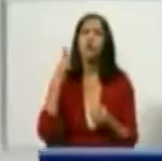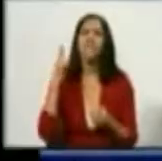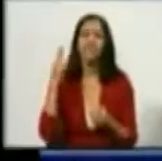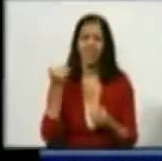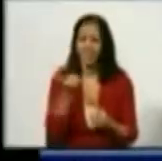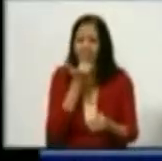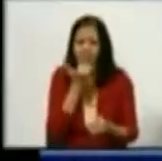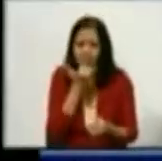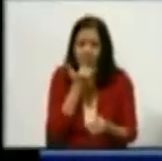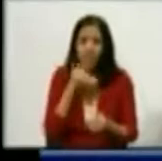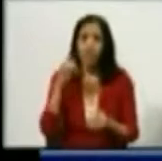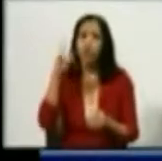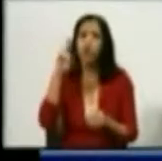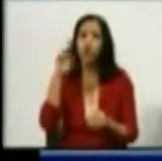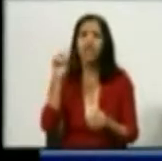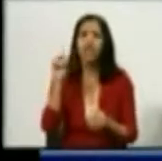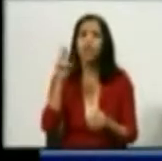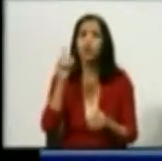perdón